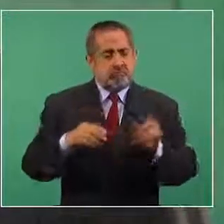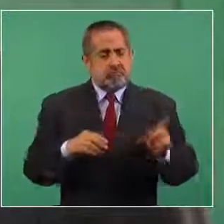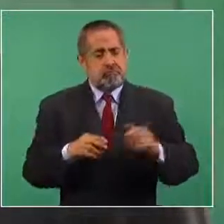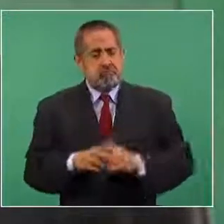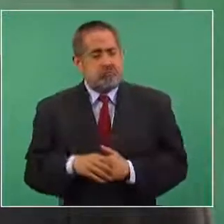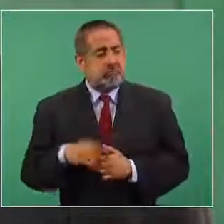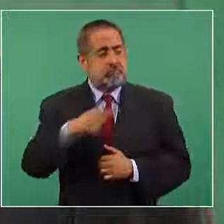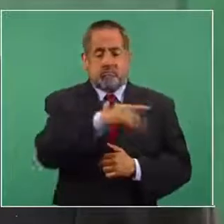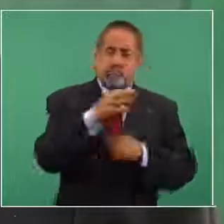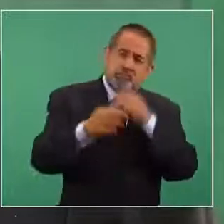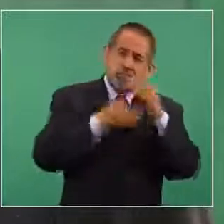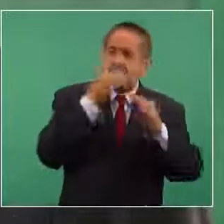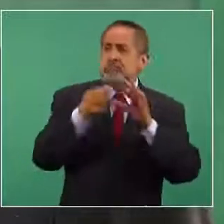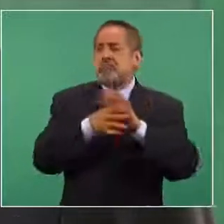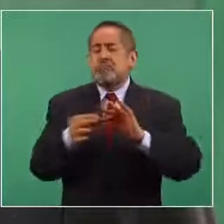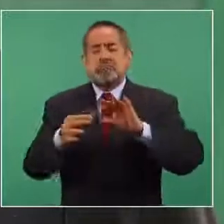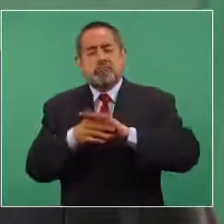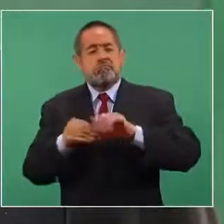sacaban mensajes